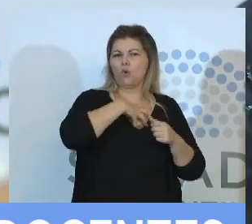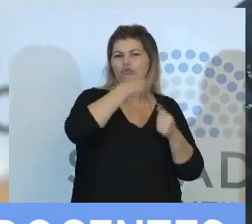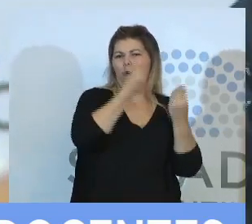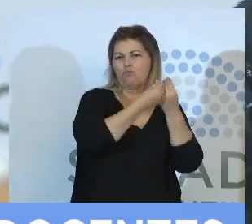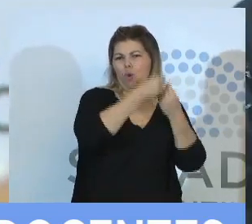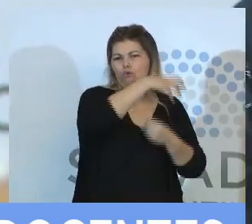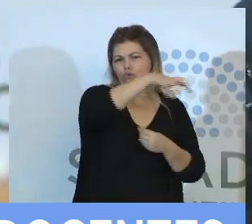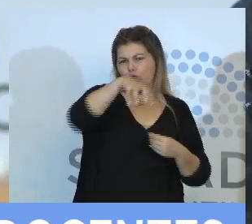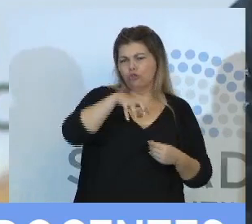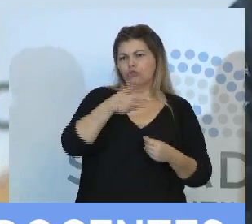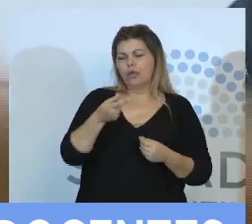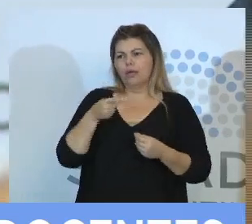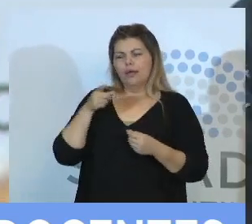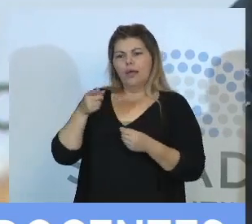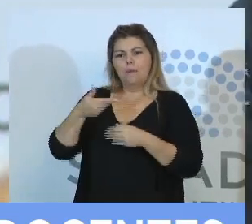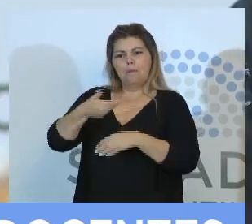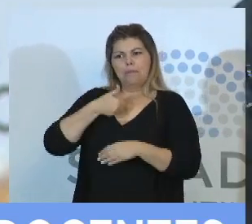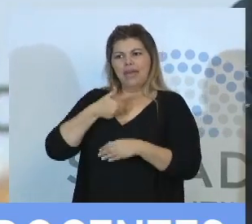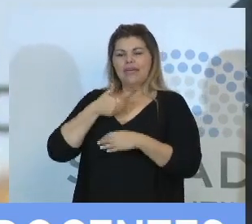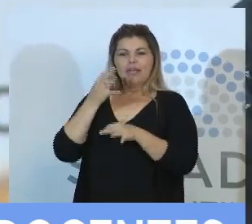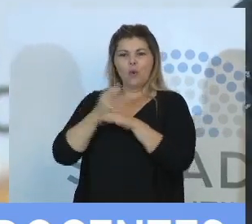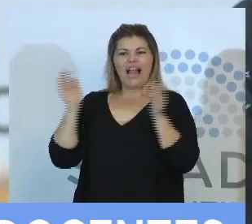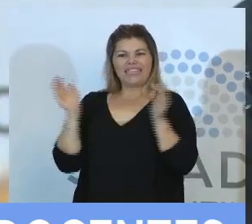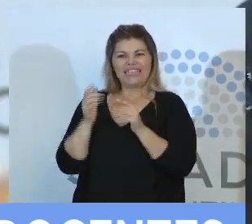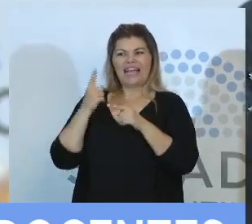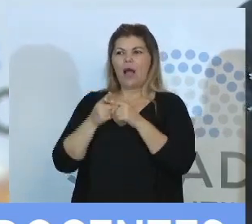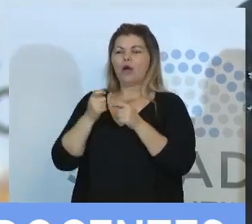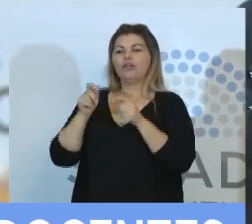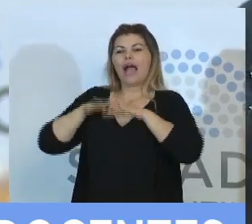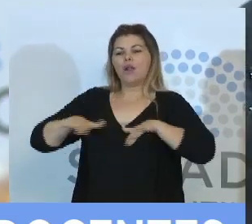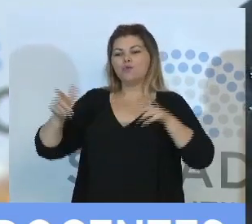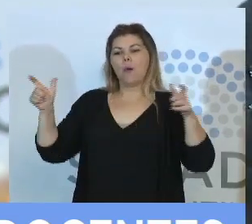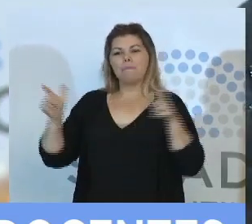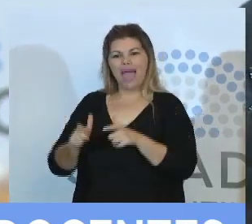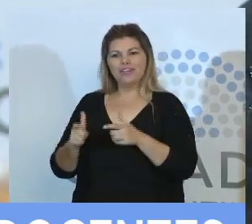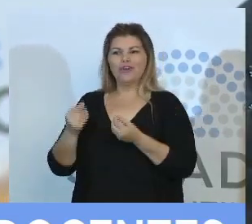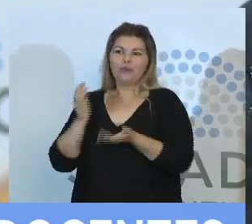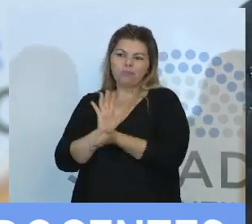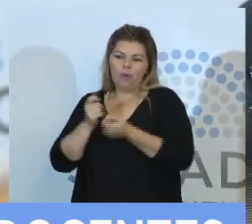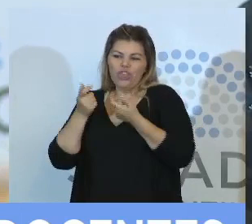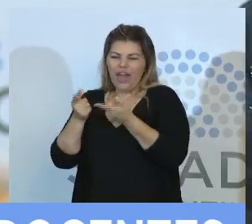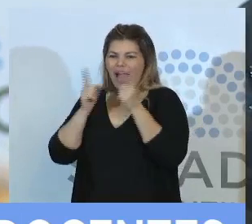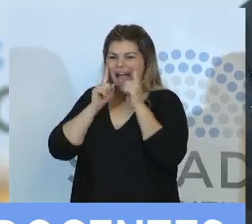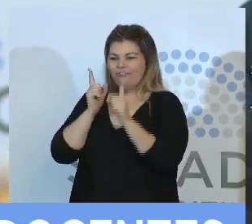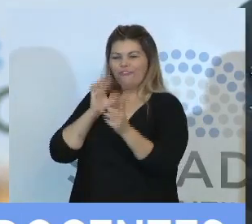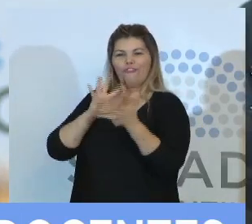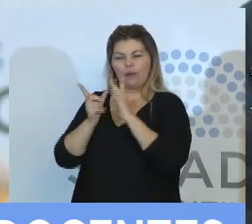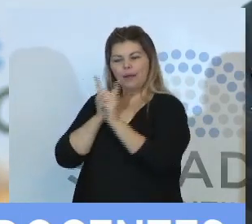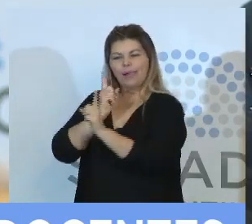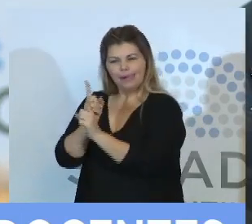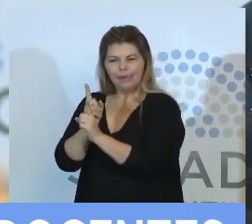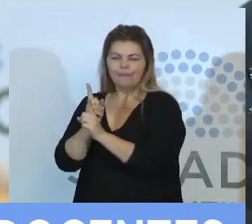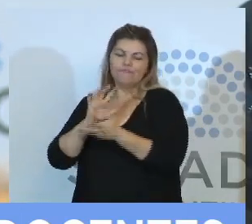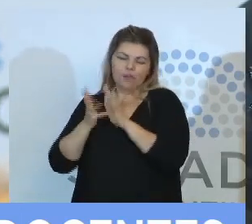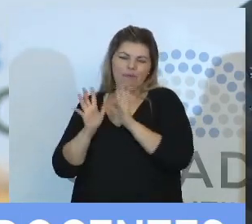pidieron cambiarlo a un colegio más chico, con menos cantidad de alumnos, más que nada por una cuestión de que reciba una atención más personalizada, por decirlo en cierta